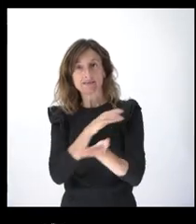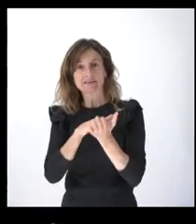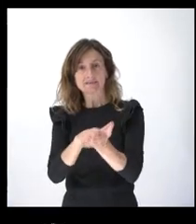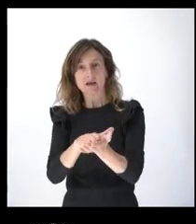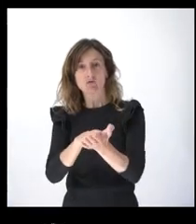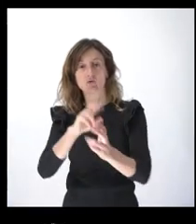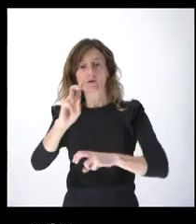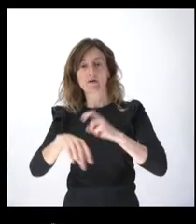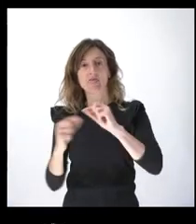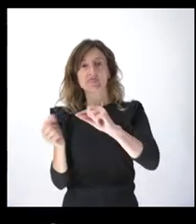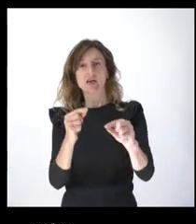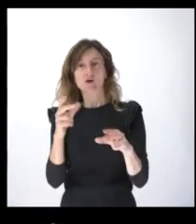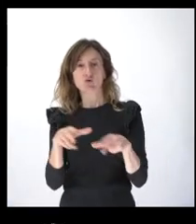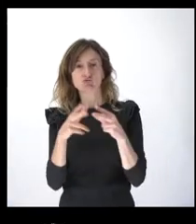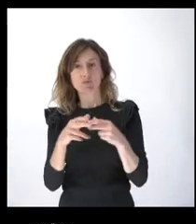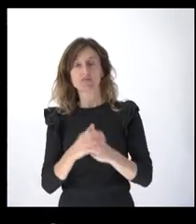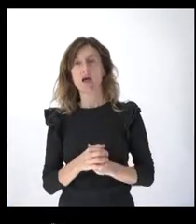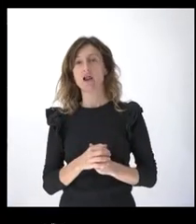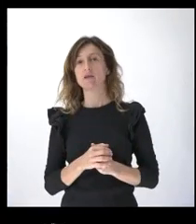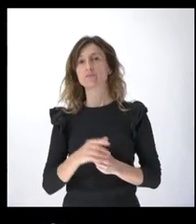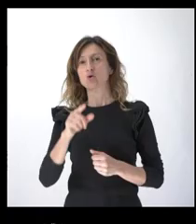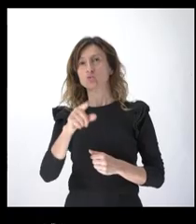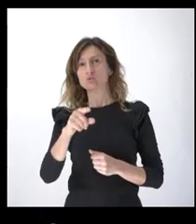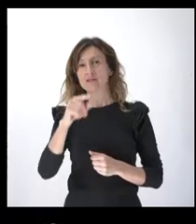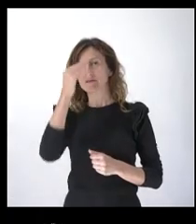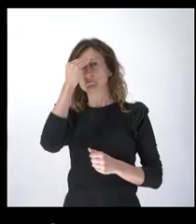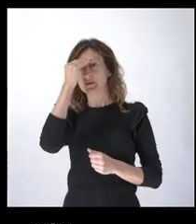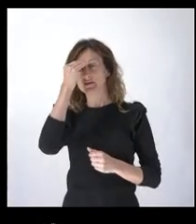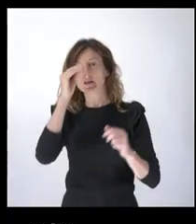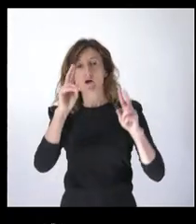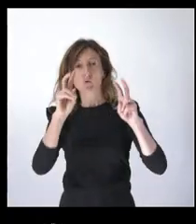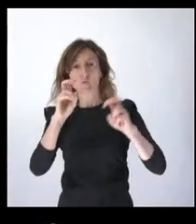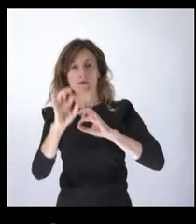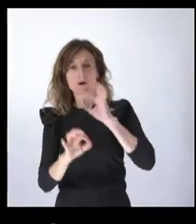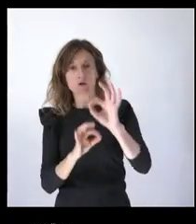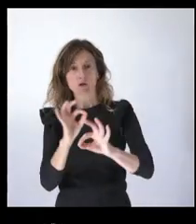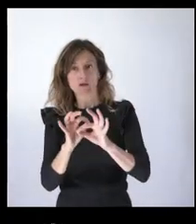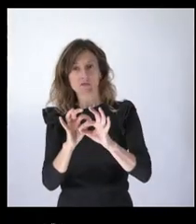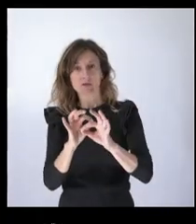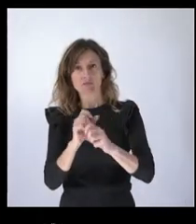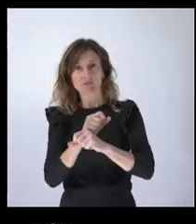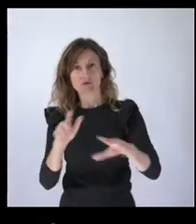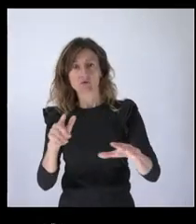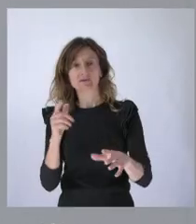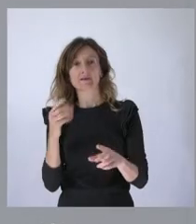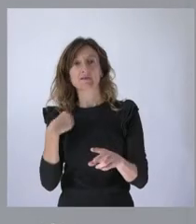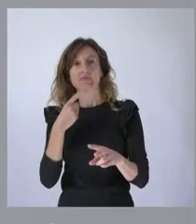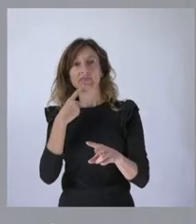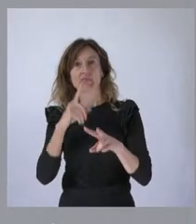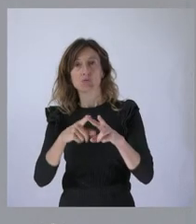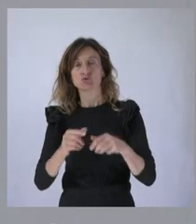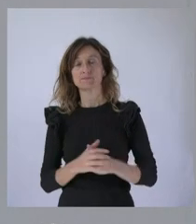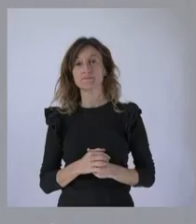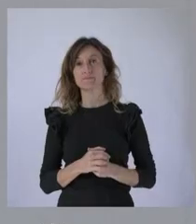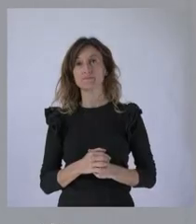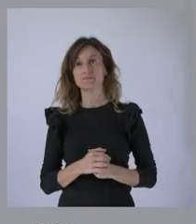la ley del diálogo social no sé si ven necesario ampliarlo a nuevas organizaciones como plantea este partido pues sobre